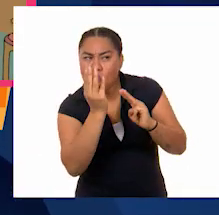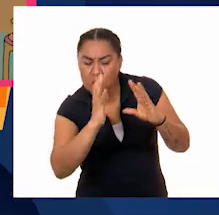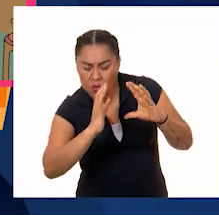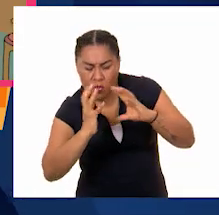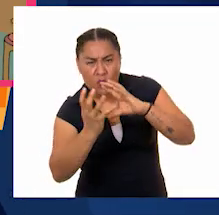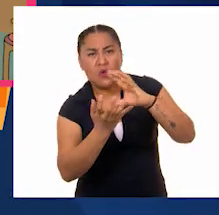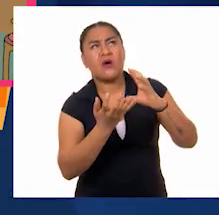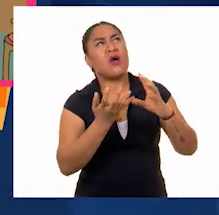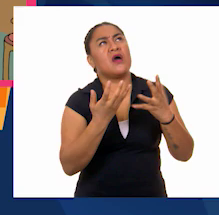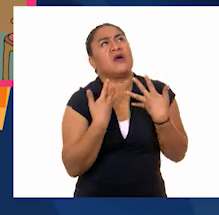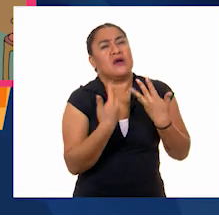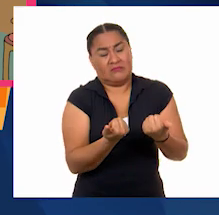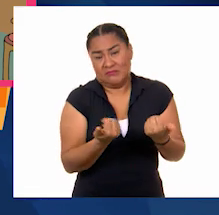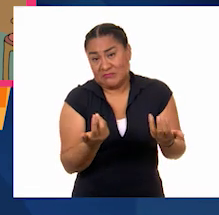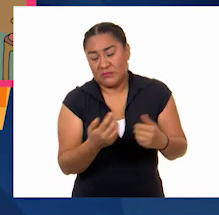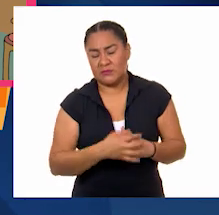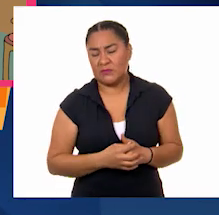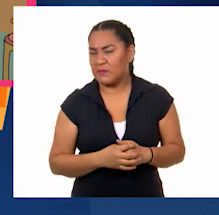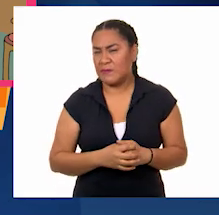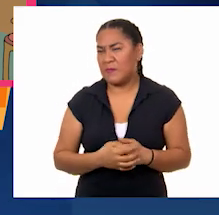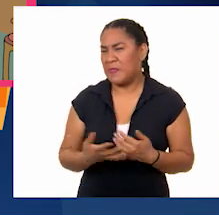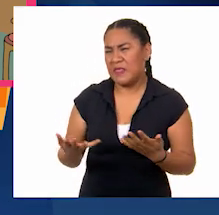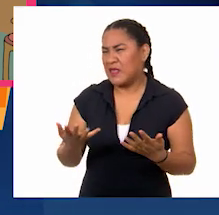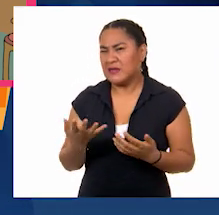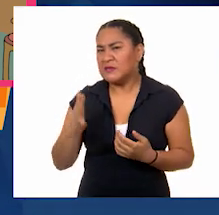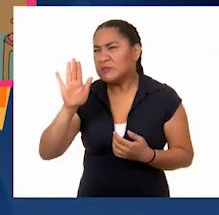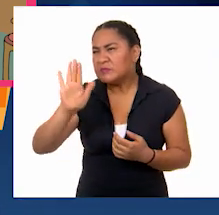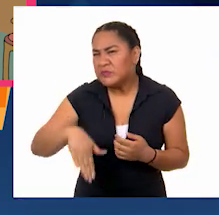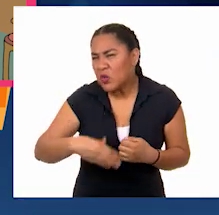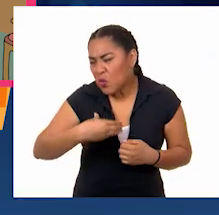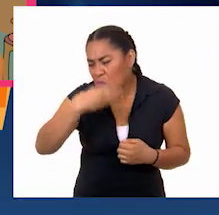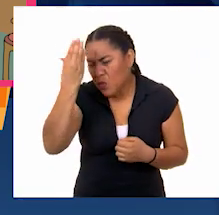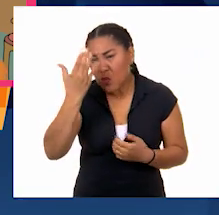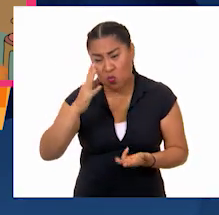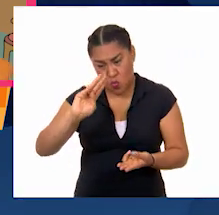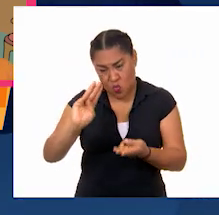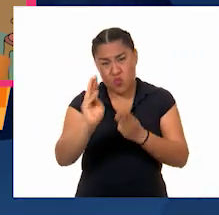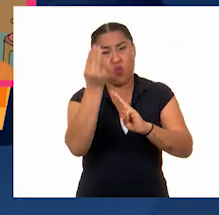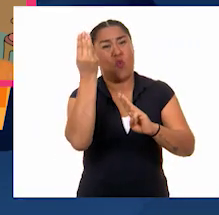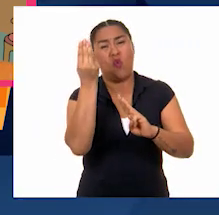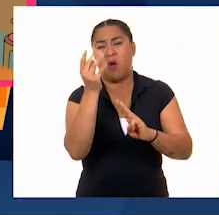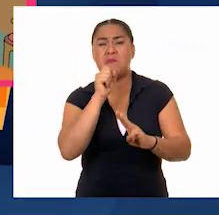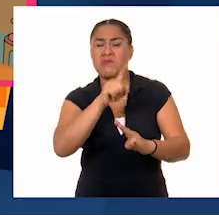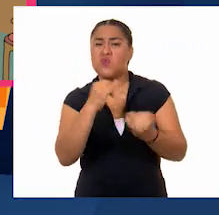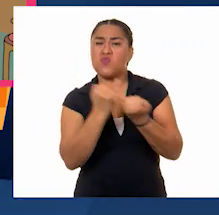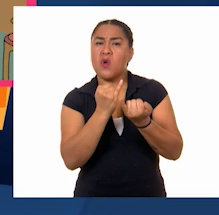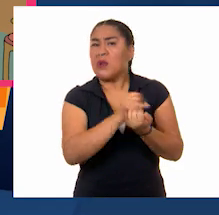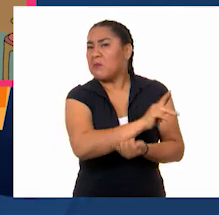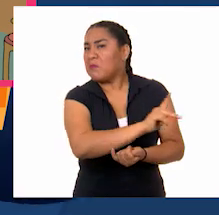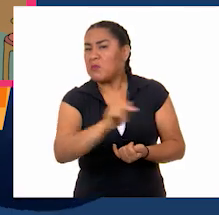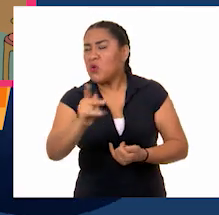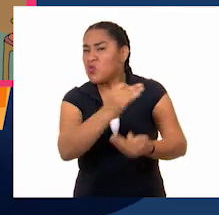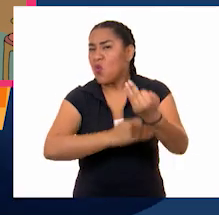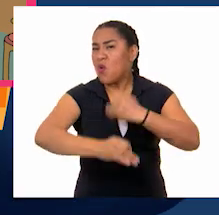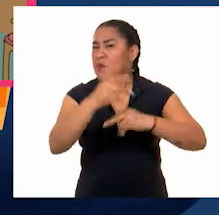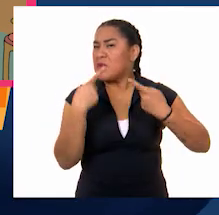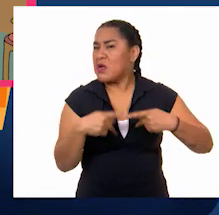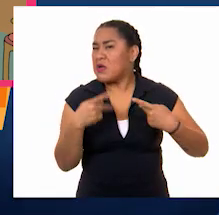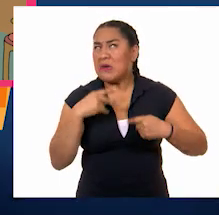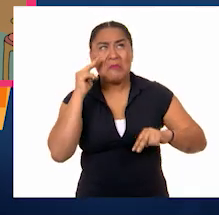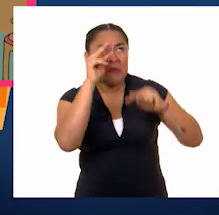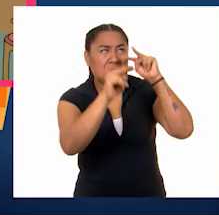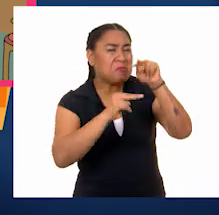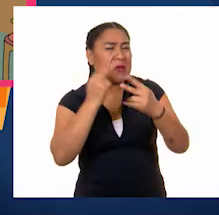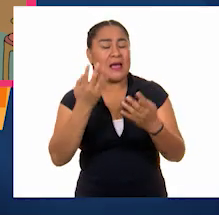de cierta manera, ¿verdad? Pero, Don Leopoldo, el mundo es el mismo para todos. Bueno, pues